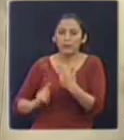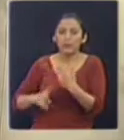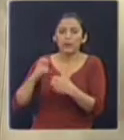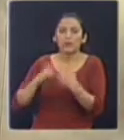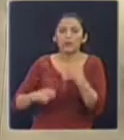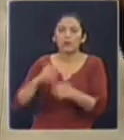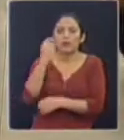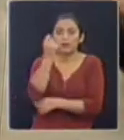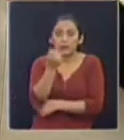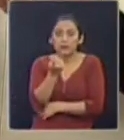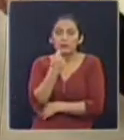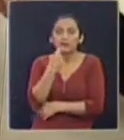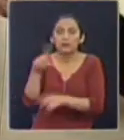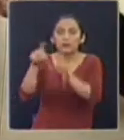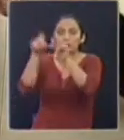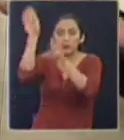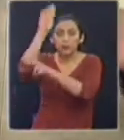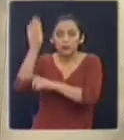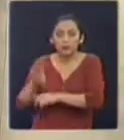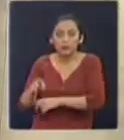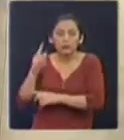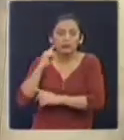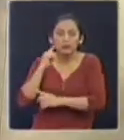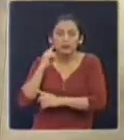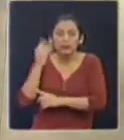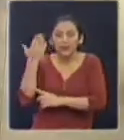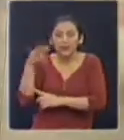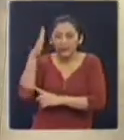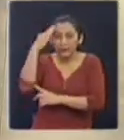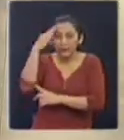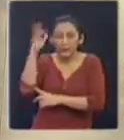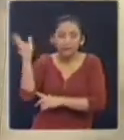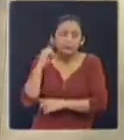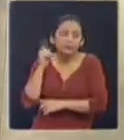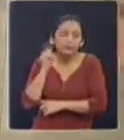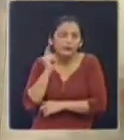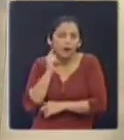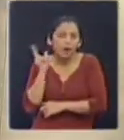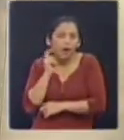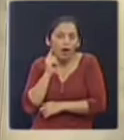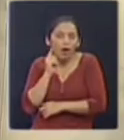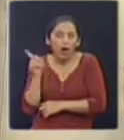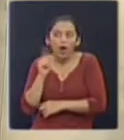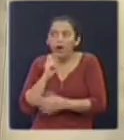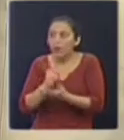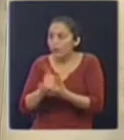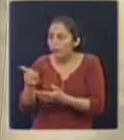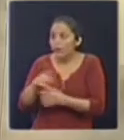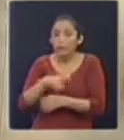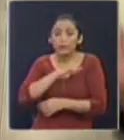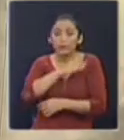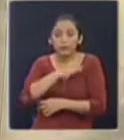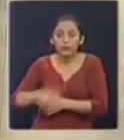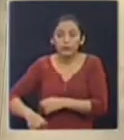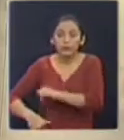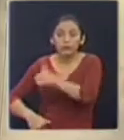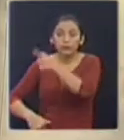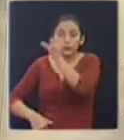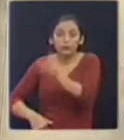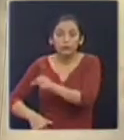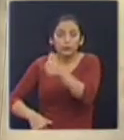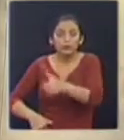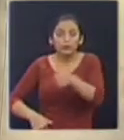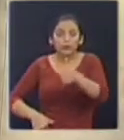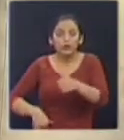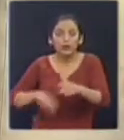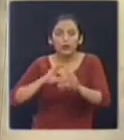Estados Unidos, hay estas grabaciones que creo que todos hemos escuchado a través de los medios de comunicación y de las redes sociales, en donde se menciona al